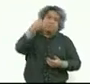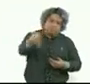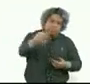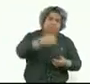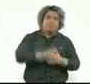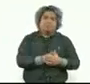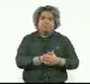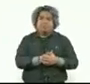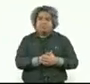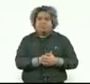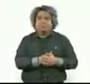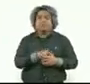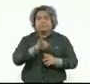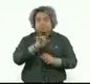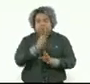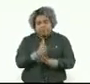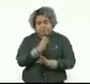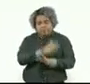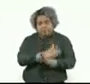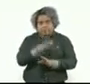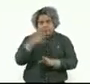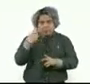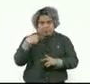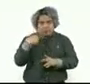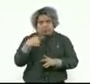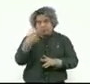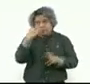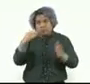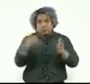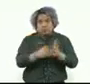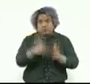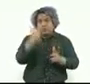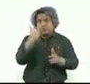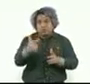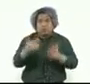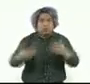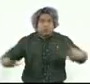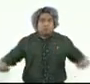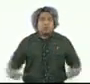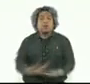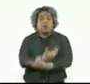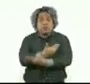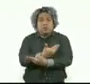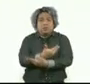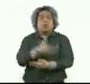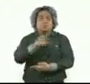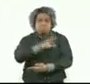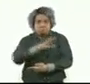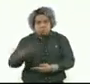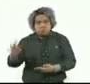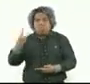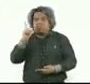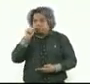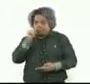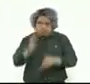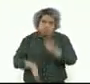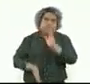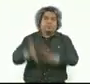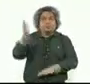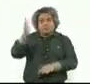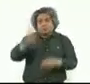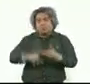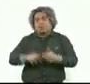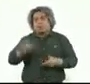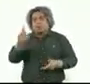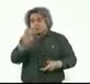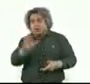2007, que haya nacido antes del 31 de diciembre de 2007, los podemos ya vacunar inmediatamente. Entonces acudan a partir del miércoles, el